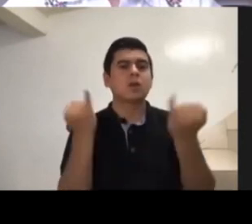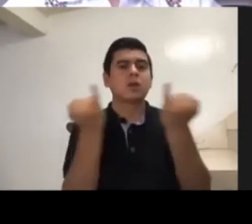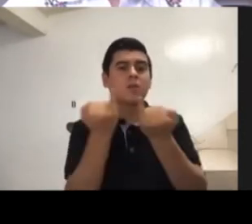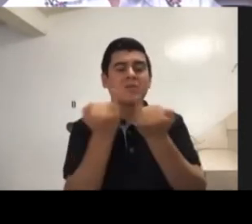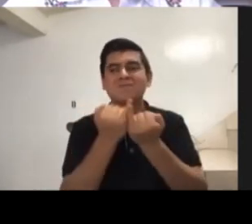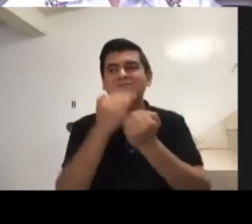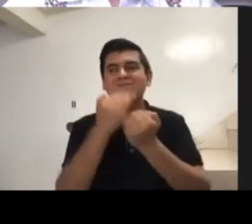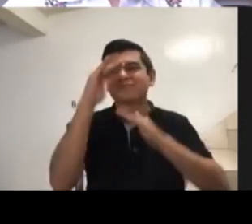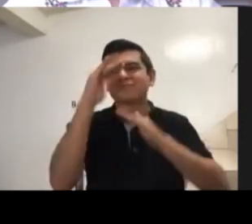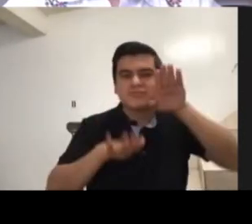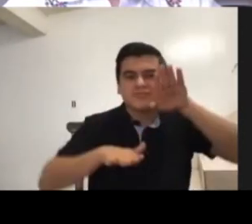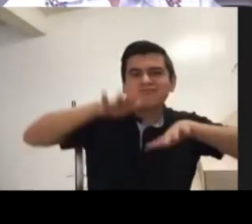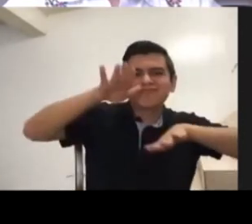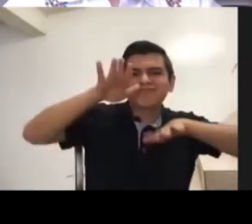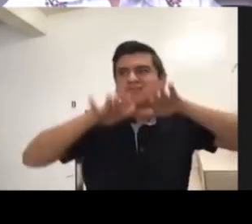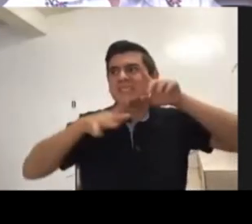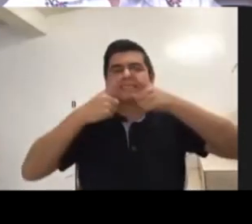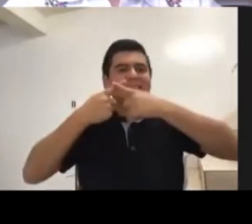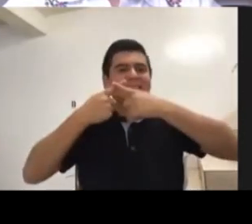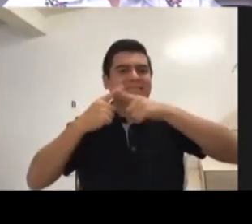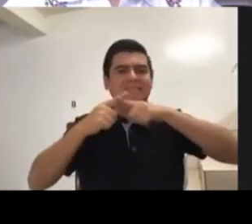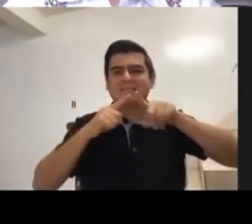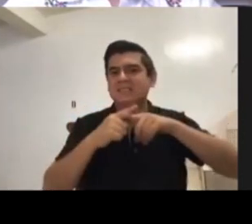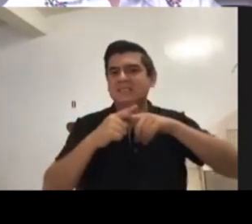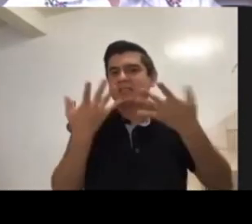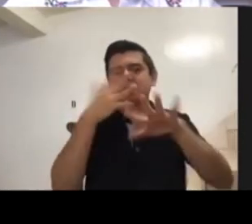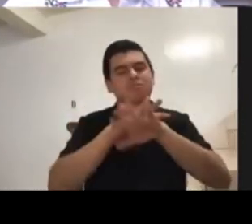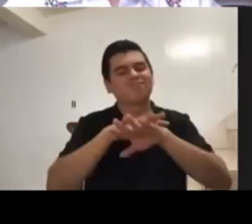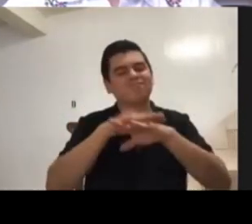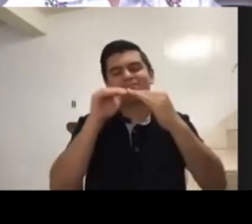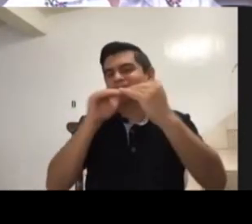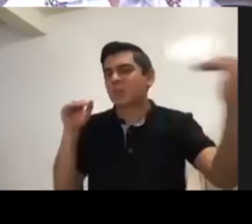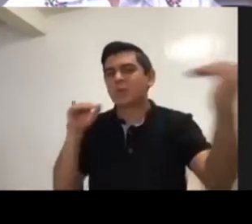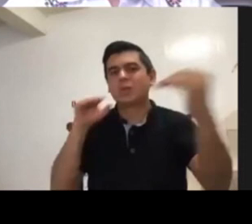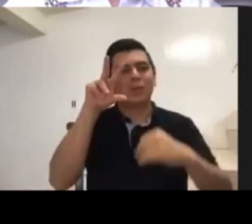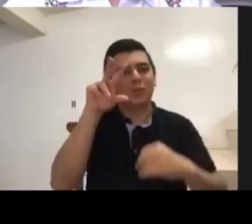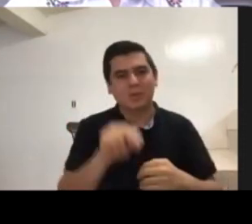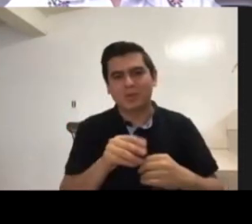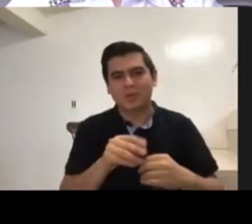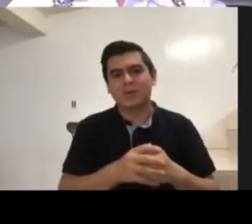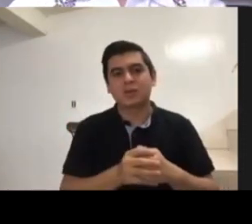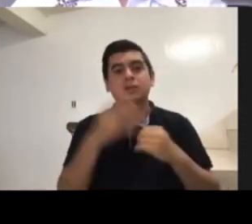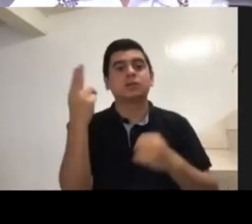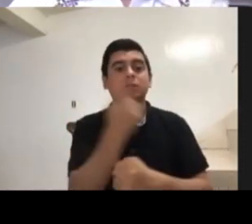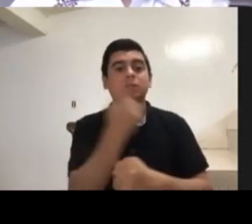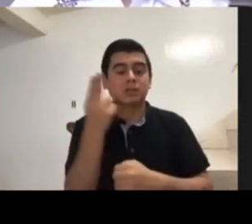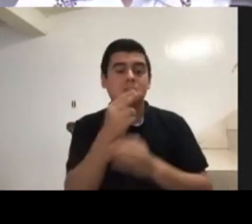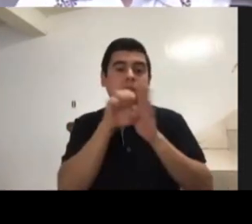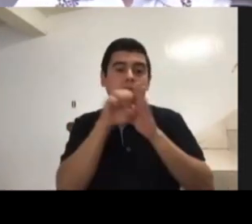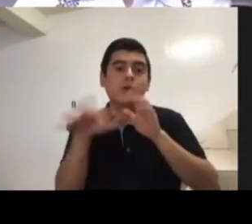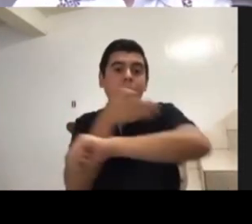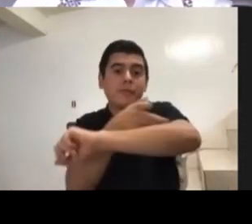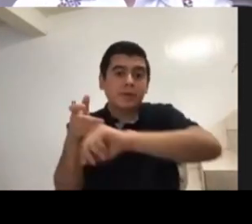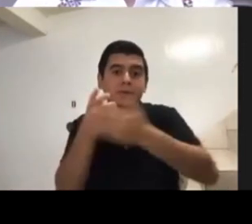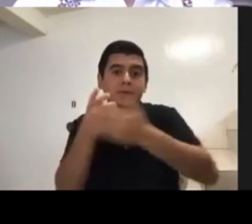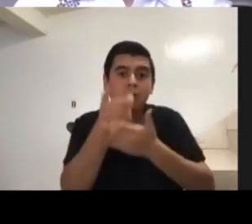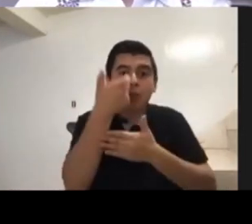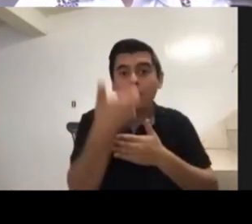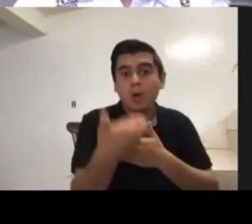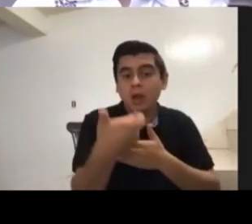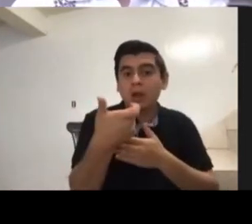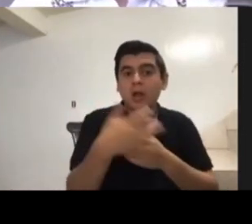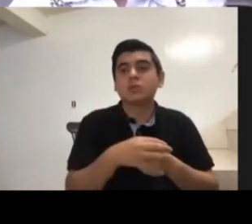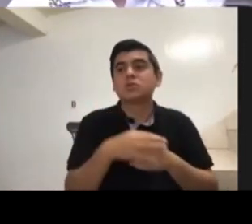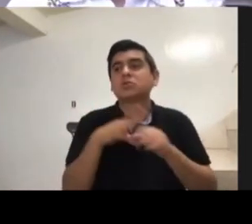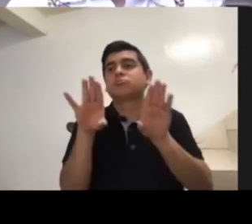desequilibrado y distorsionado. Tiene que ver con el nivel de ingresos de la familia de la que se procede tiene que ver